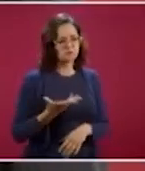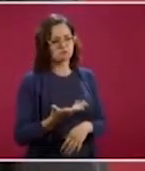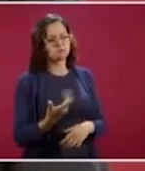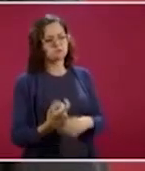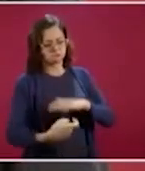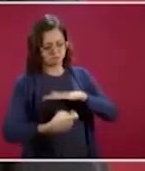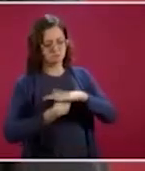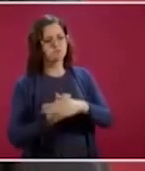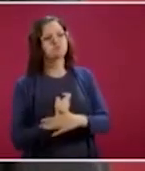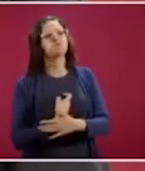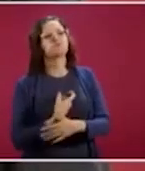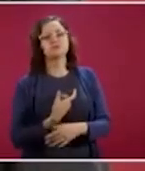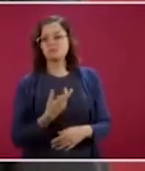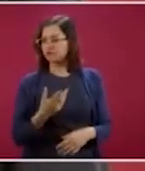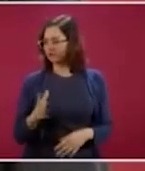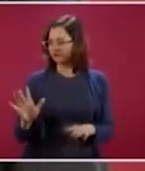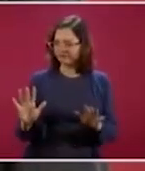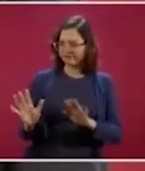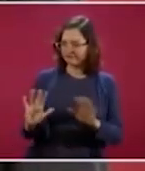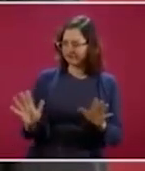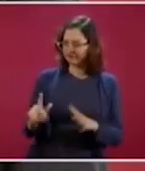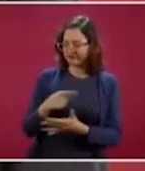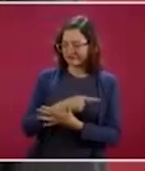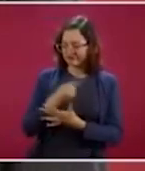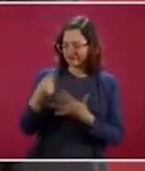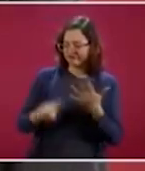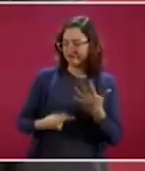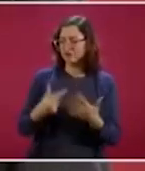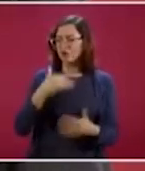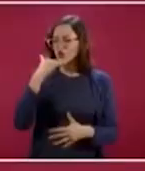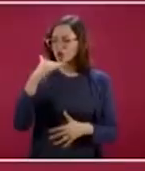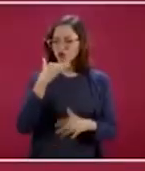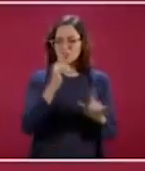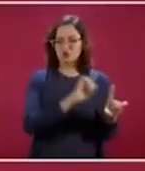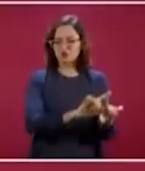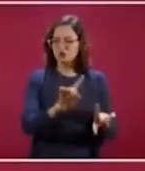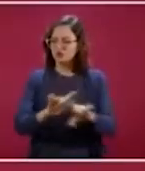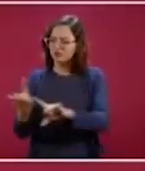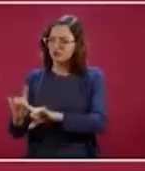debe de cometer ningún acto de corrupción